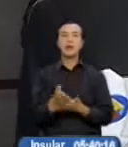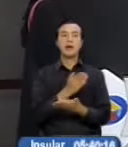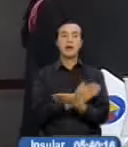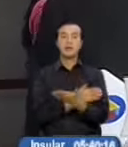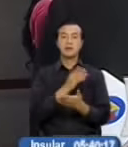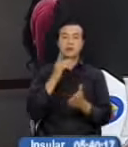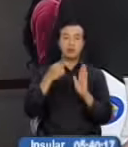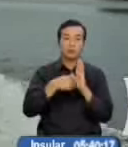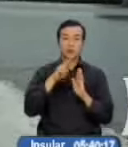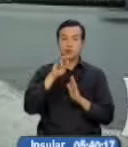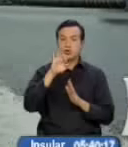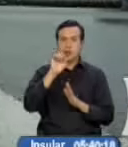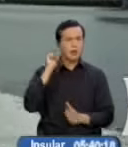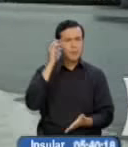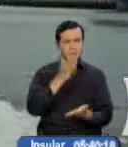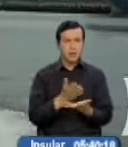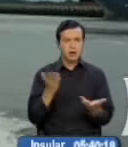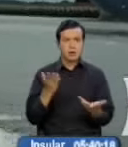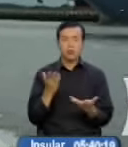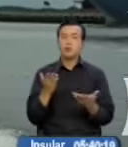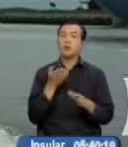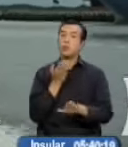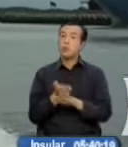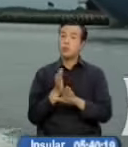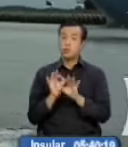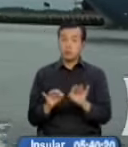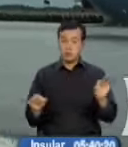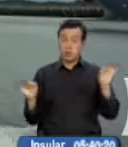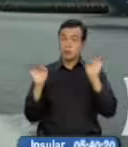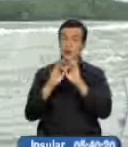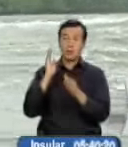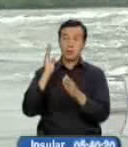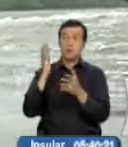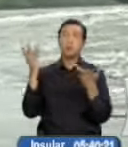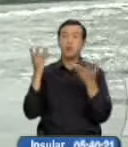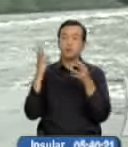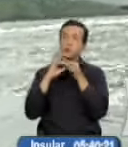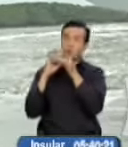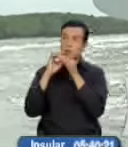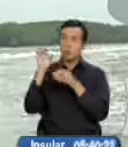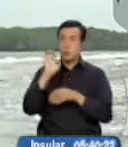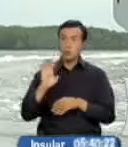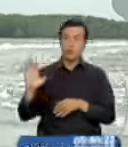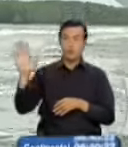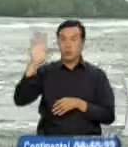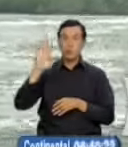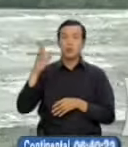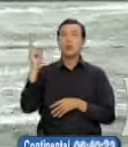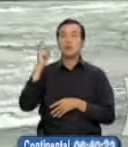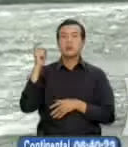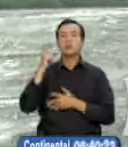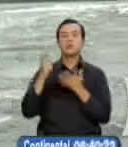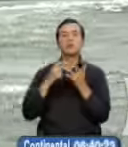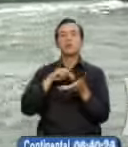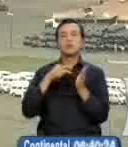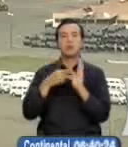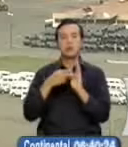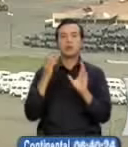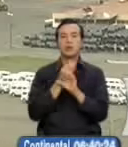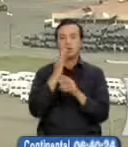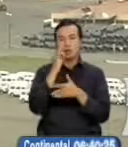del impuesto a la renta. La norma acoge una propuesta que sería vital para destrabar las negociaciones con la Unión Europea. Se trata de la estandarización del